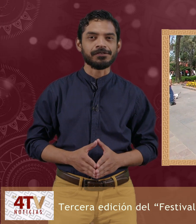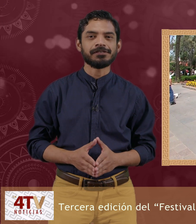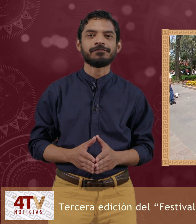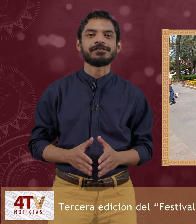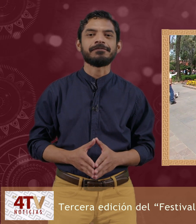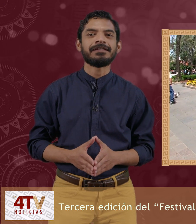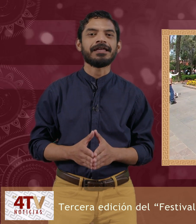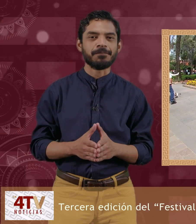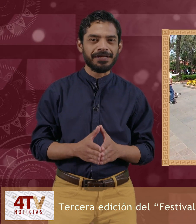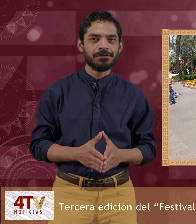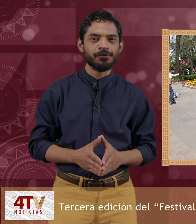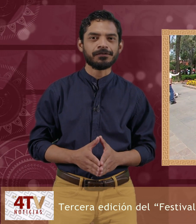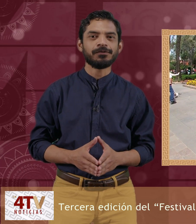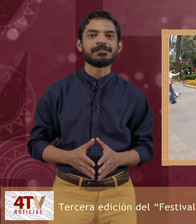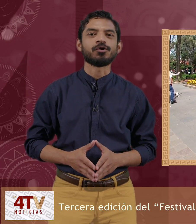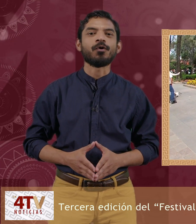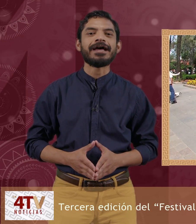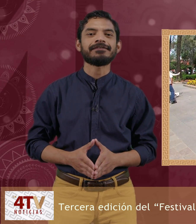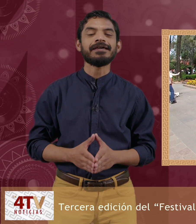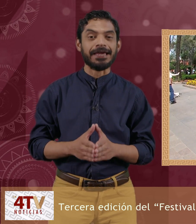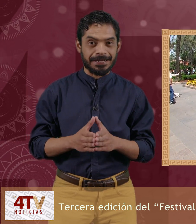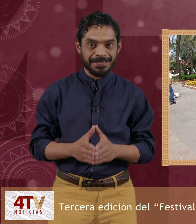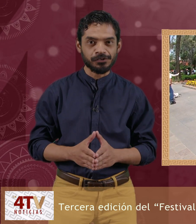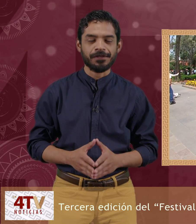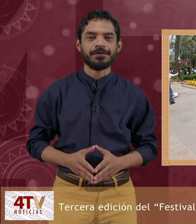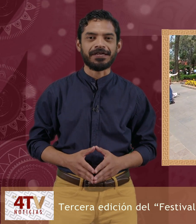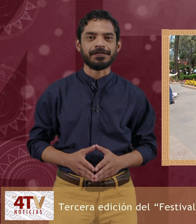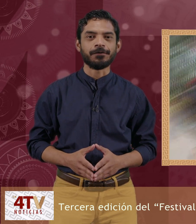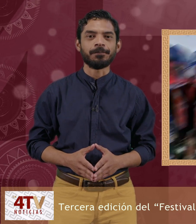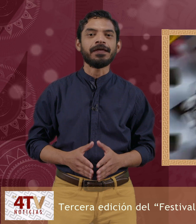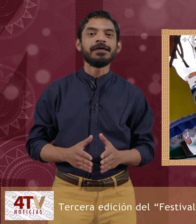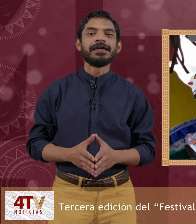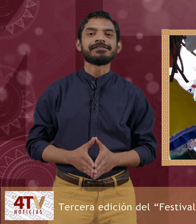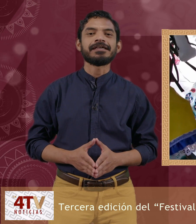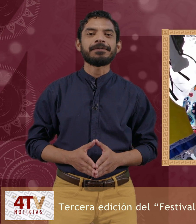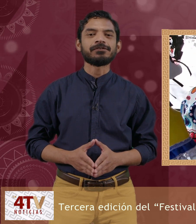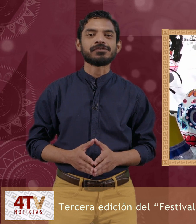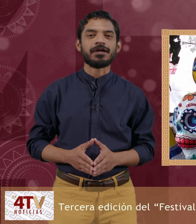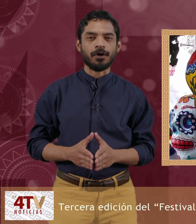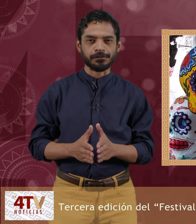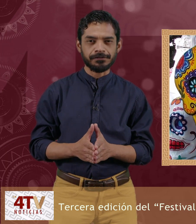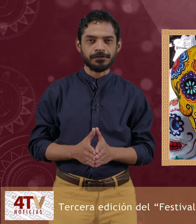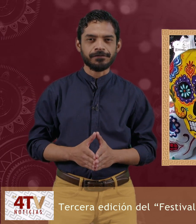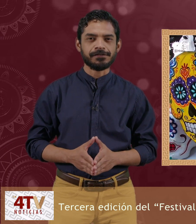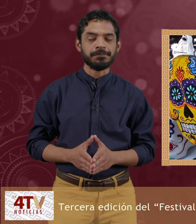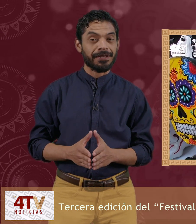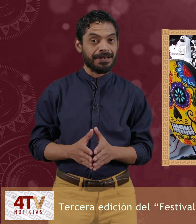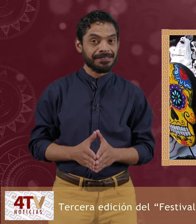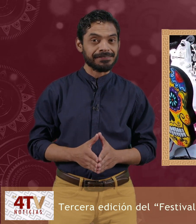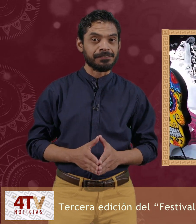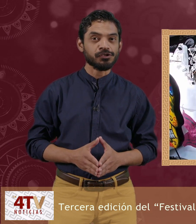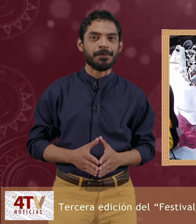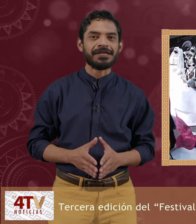tercera edición del Festival del Pan de Muerto y el Chocolate en la Ciudad de México. Este evento será un auténtico festín